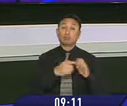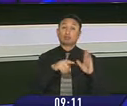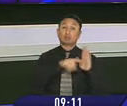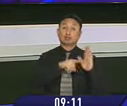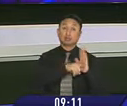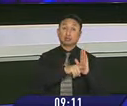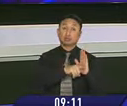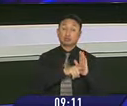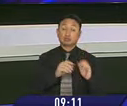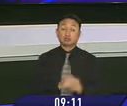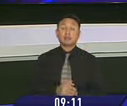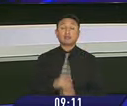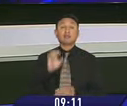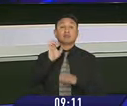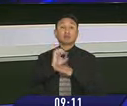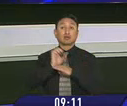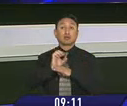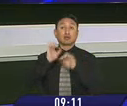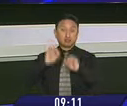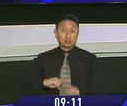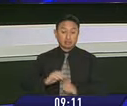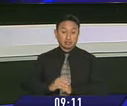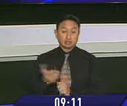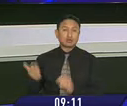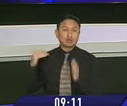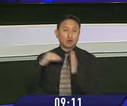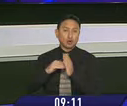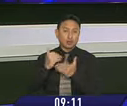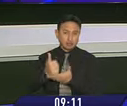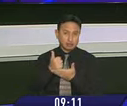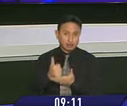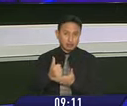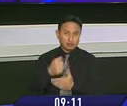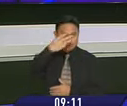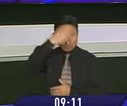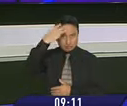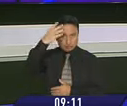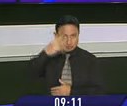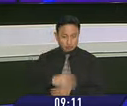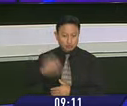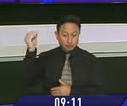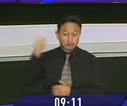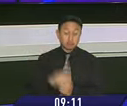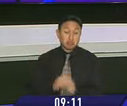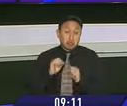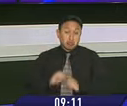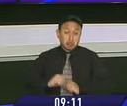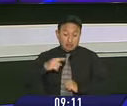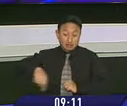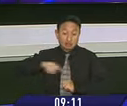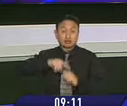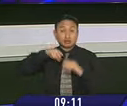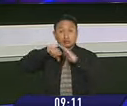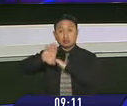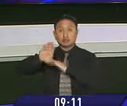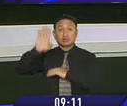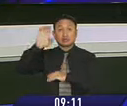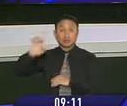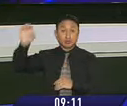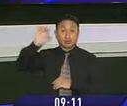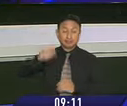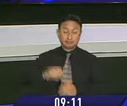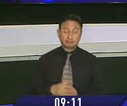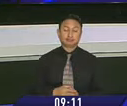las posibilidades del país para acceder a este beneficio migratorio que nos permitiría ingresar libremente a la Unión Europea.